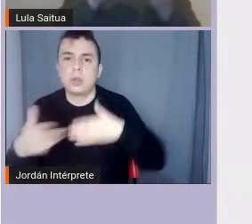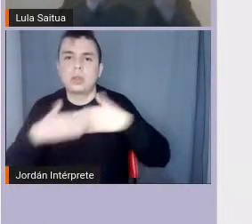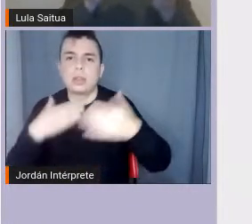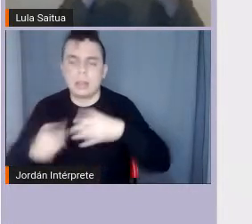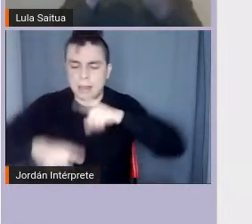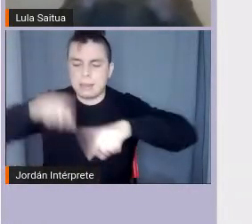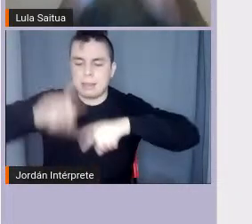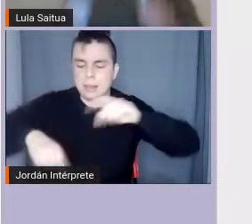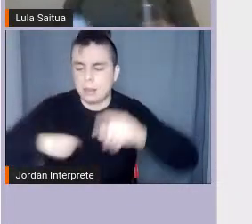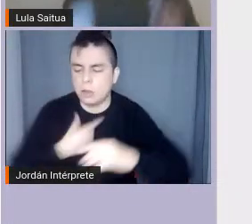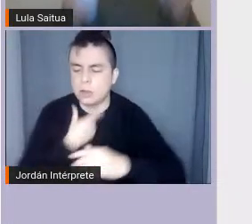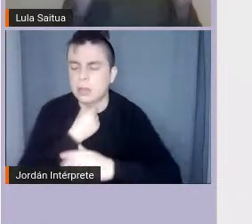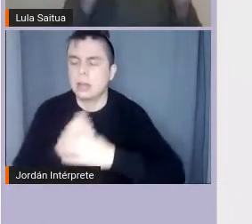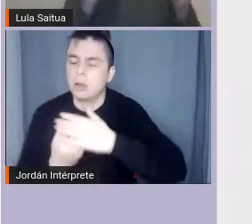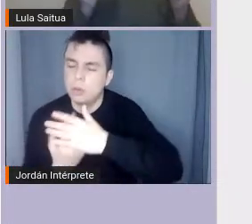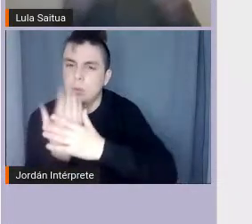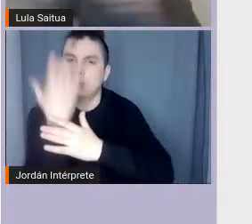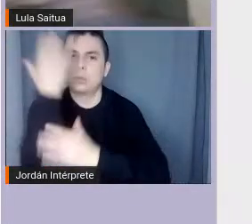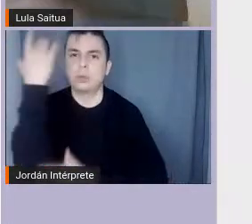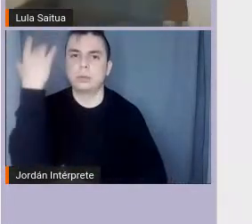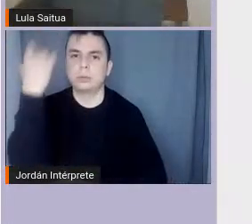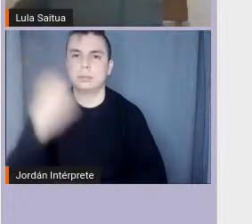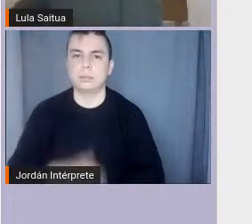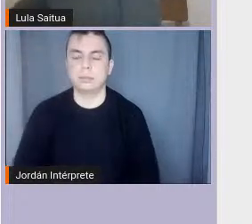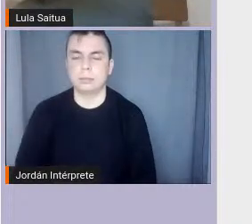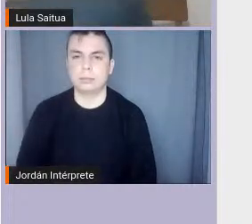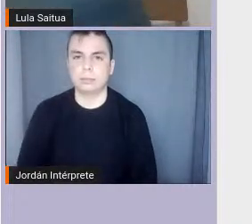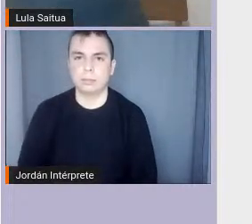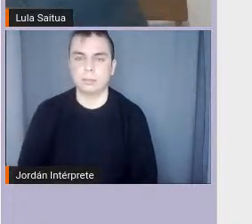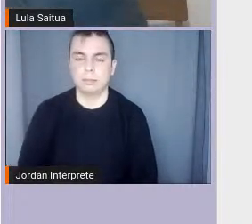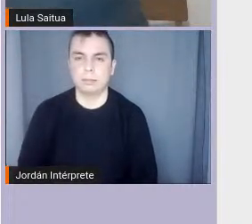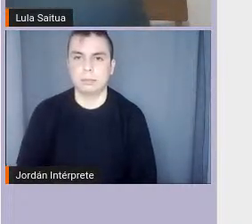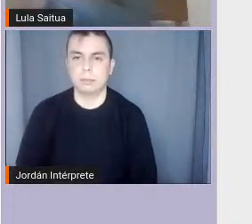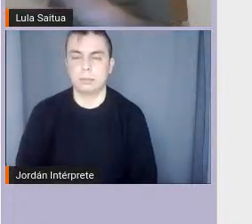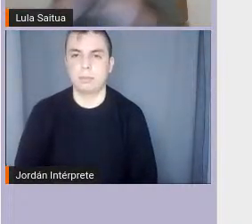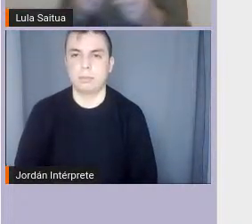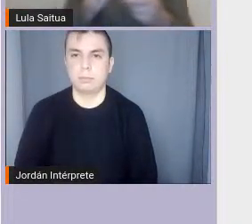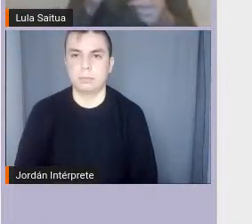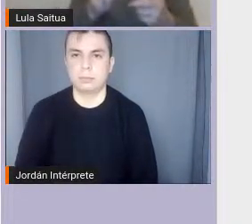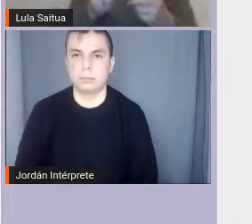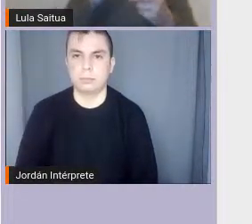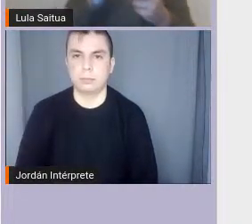quiero germinar. Y el ritmo...